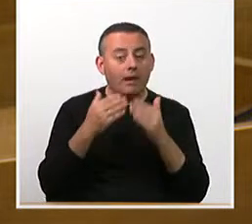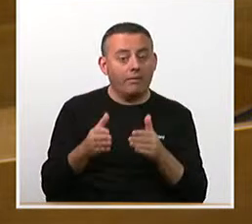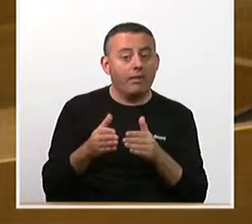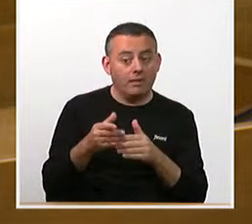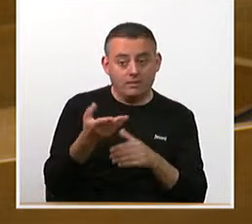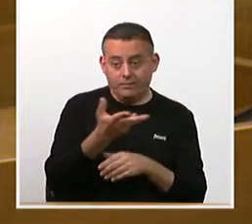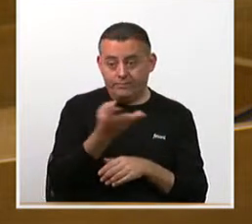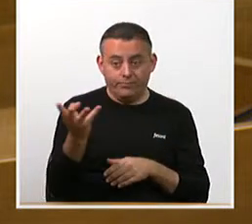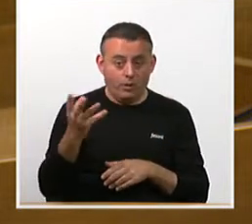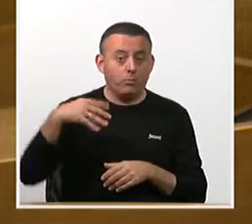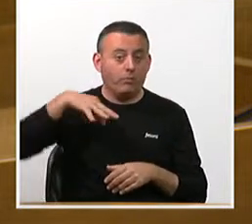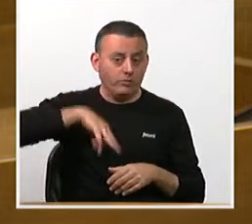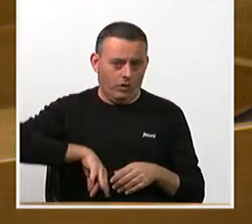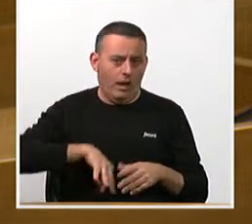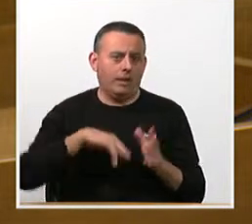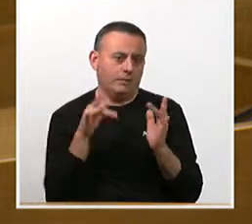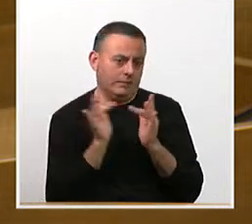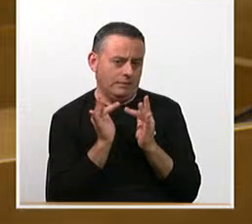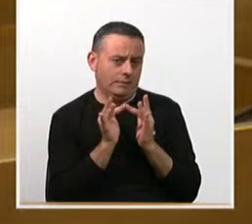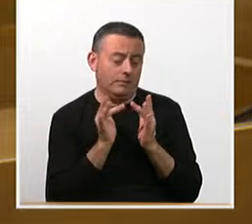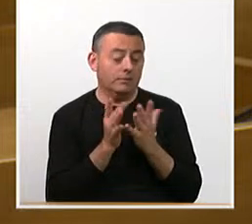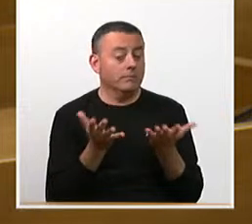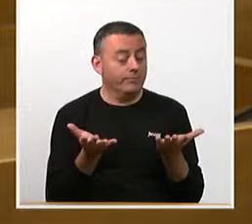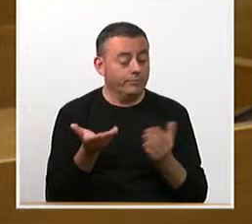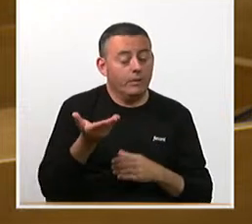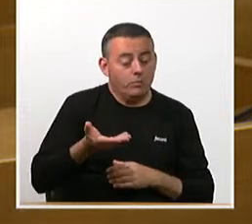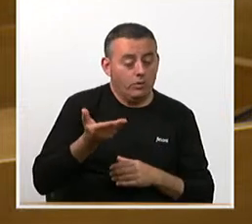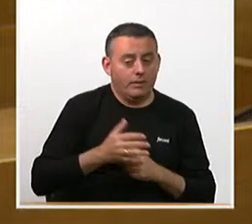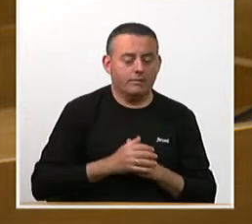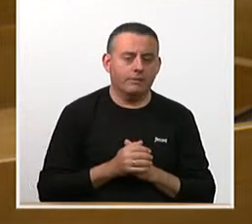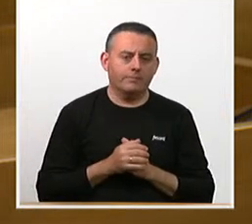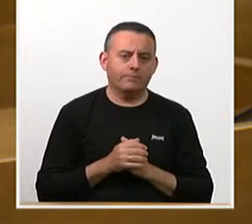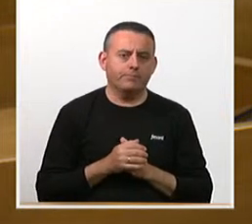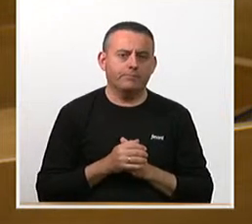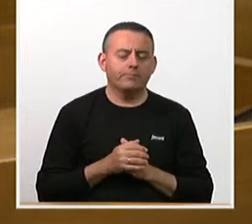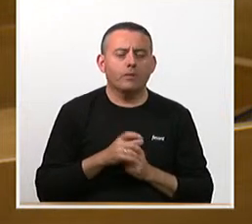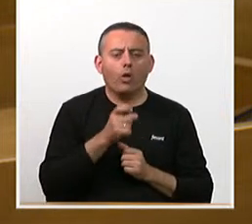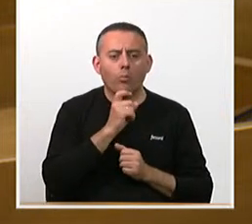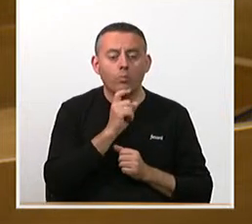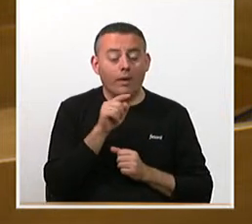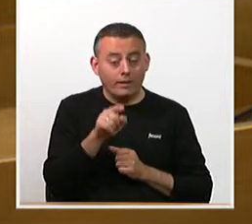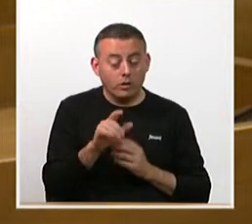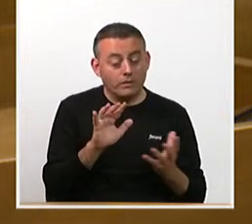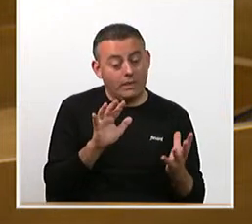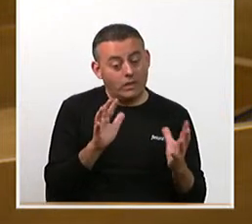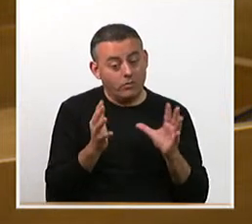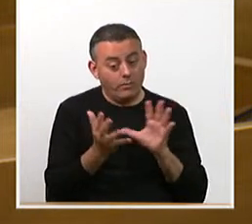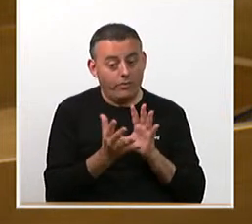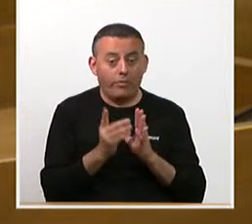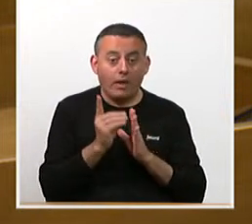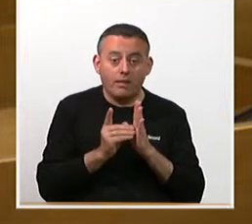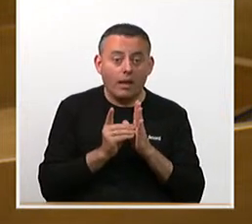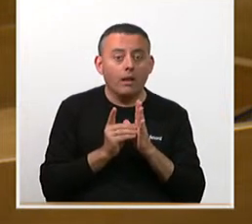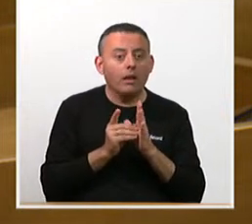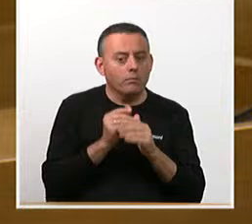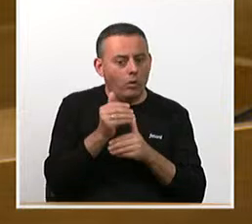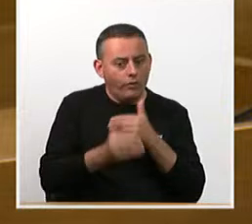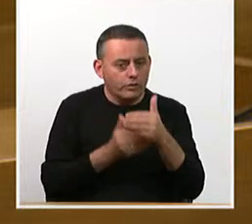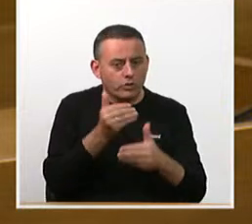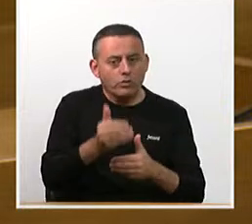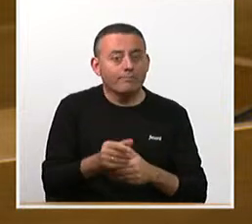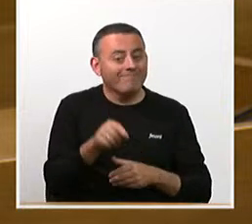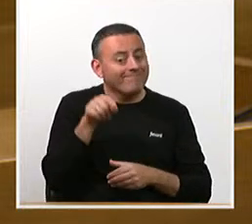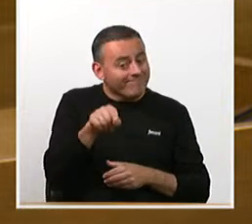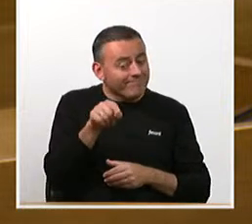deben ser abordados de manera prioritaria en este proceso de transformación digital